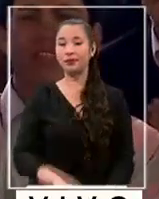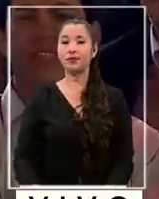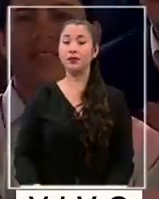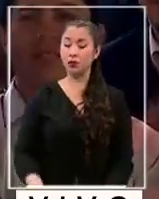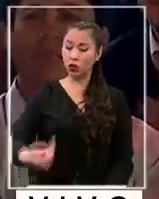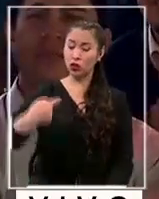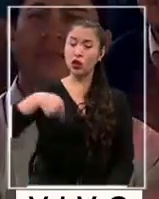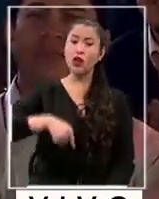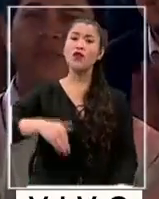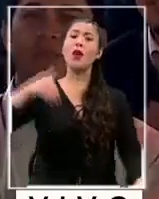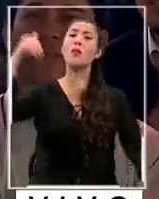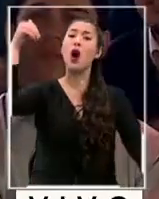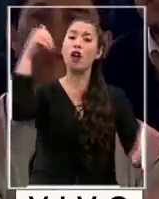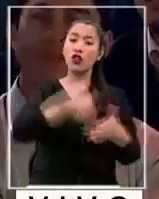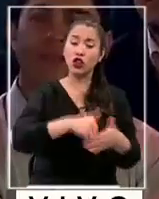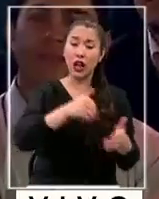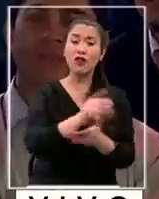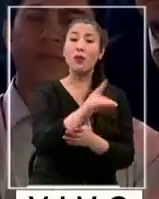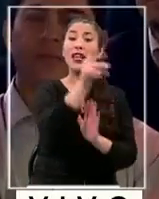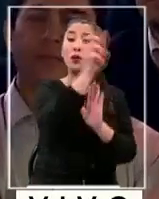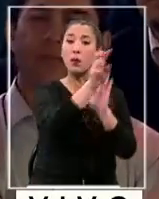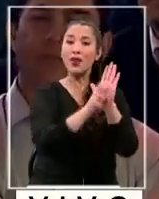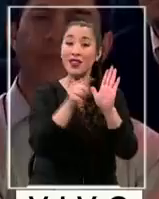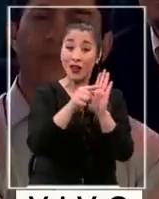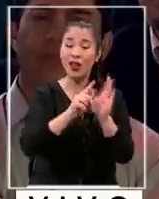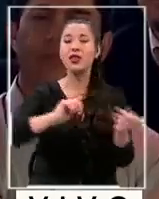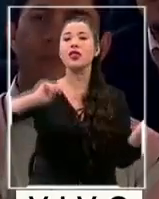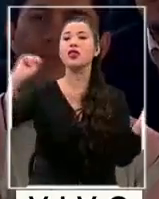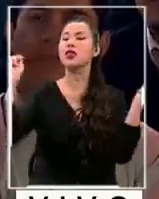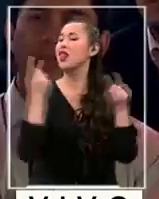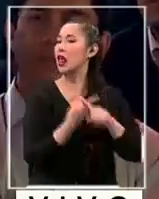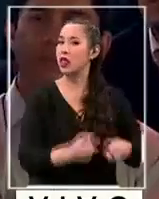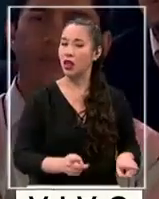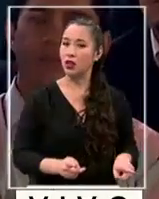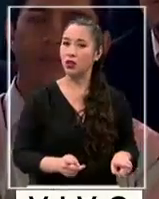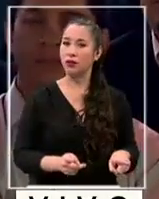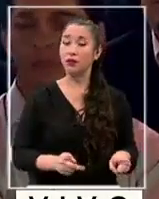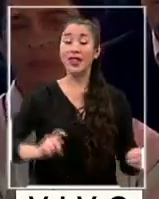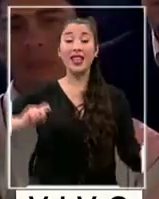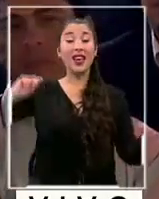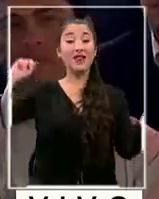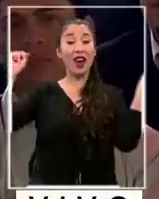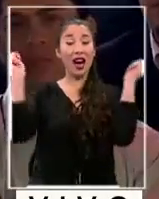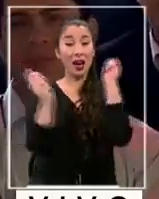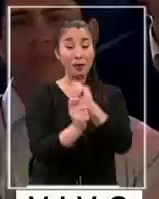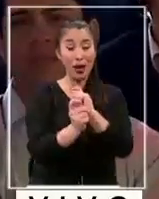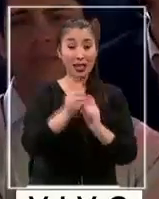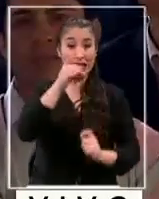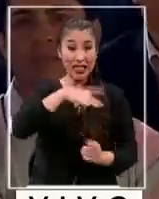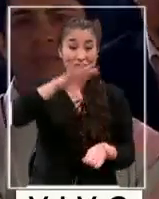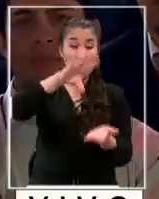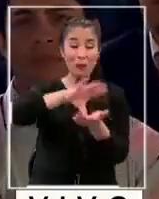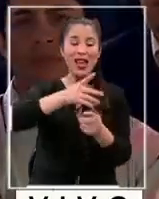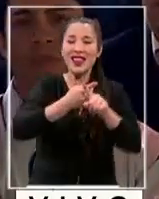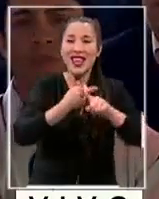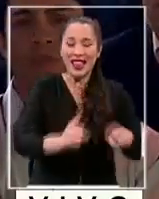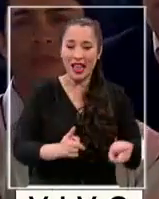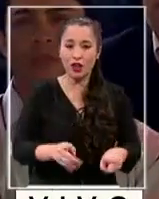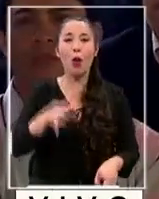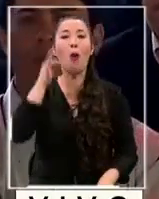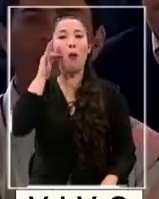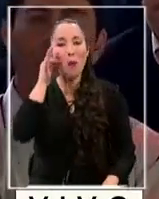Vamos a votar por un proyecto distinto que va a transformar a Chile en un país diferente, más humano y